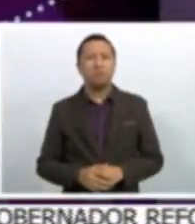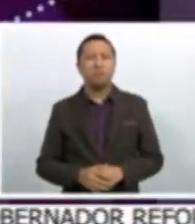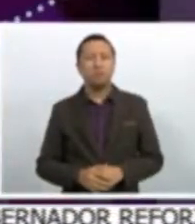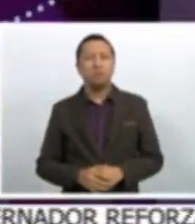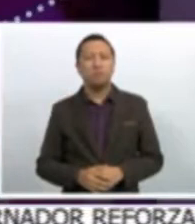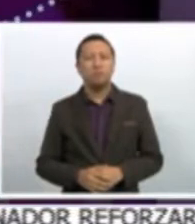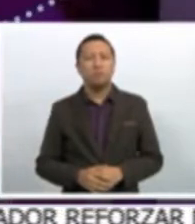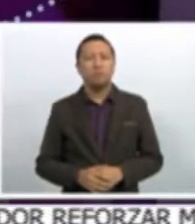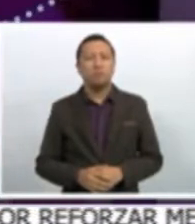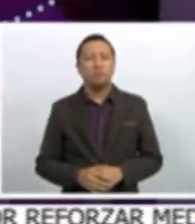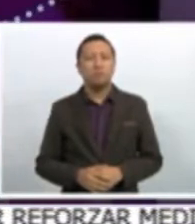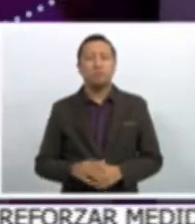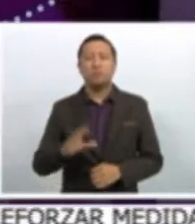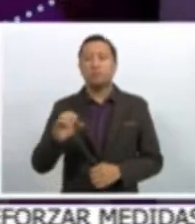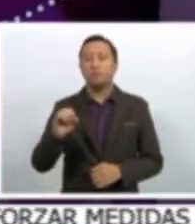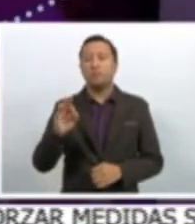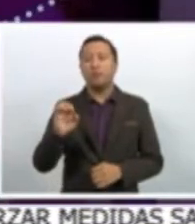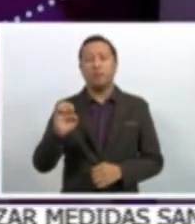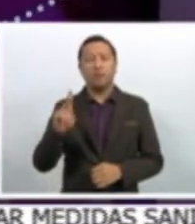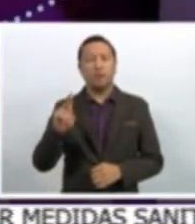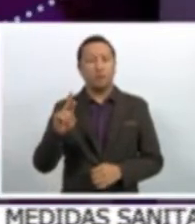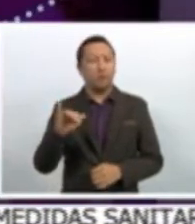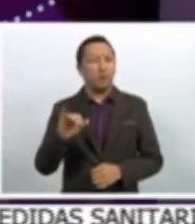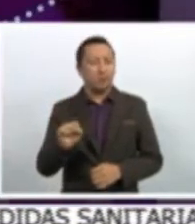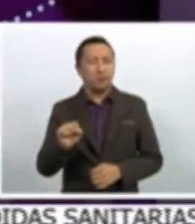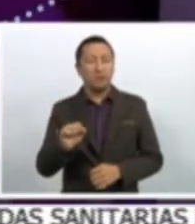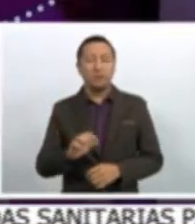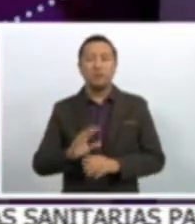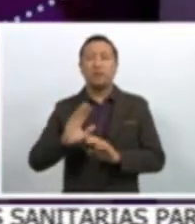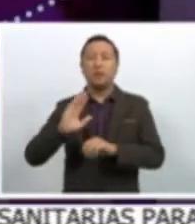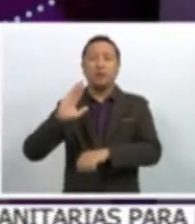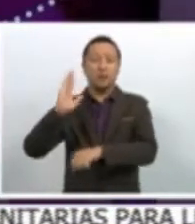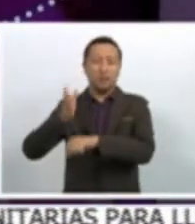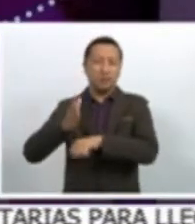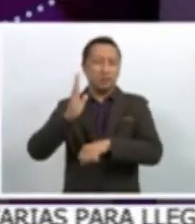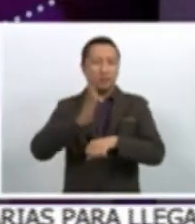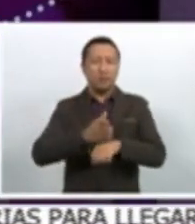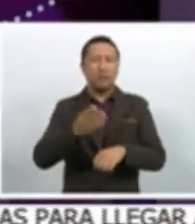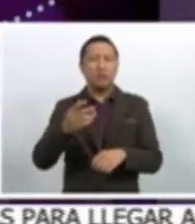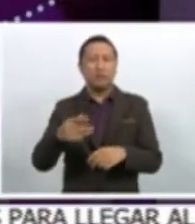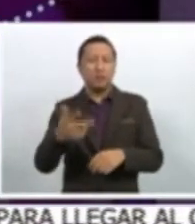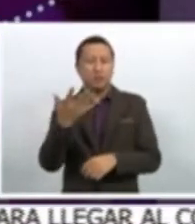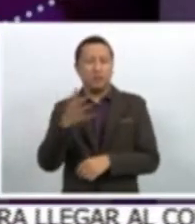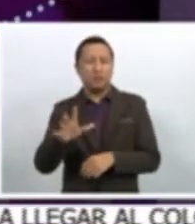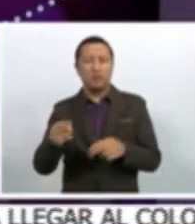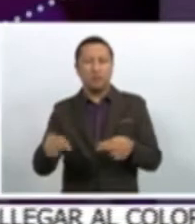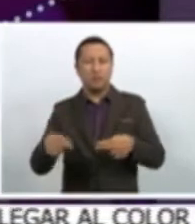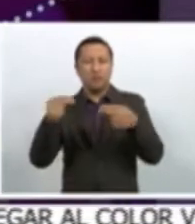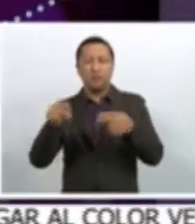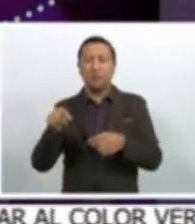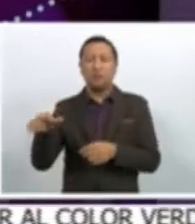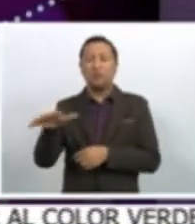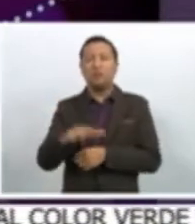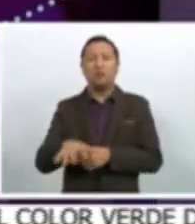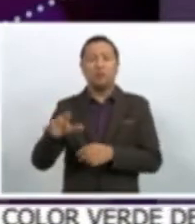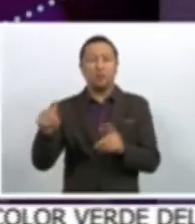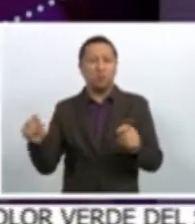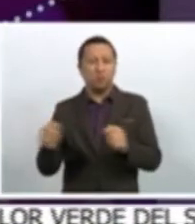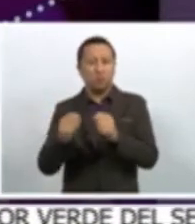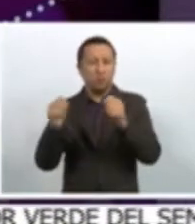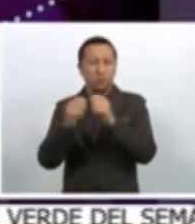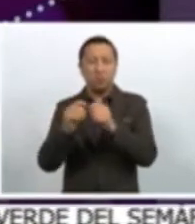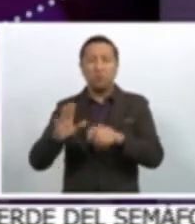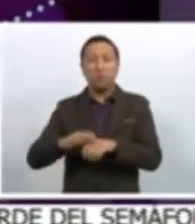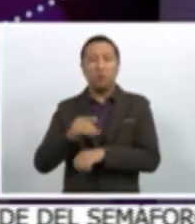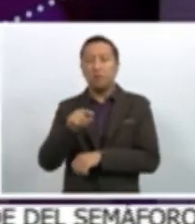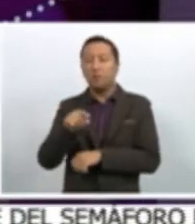para la Protección contra Riesgos Sanitarios ha sancionado a unos 10 negocios en el municipio de Tulum por violar los protocolos sanitarios para evitar más